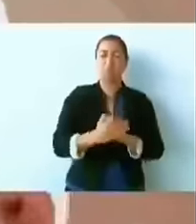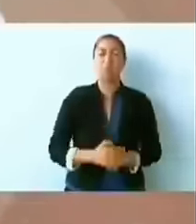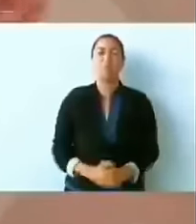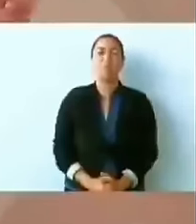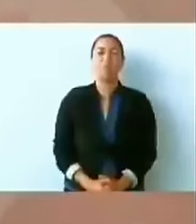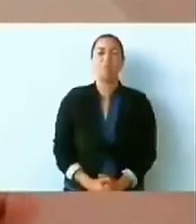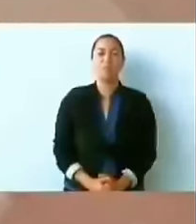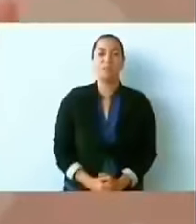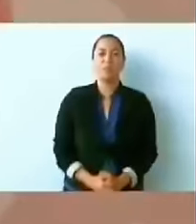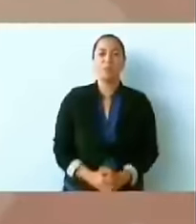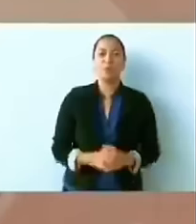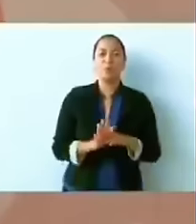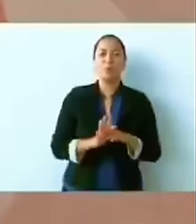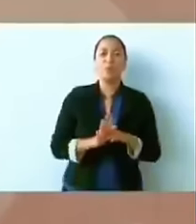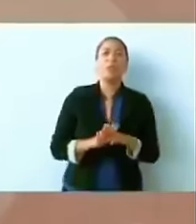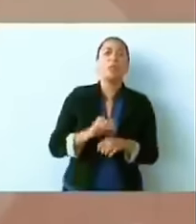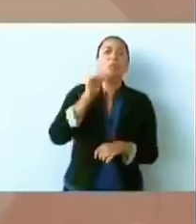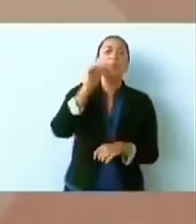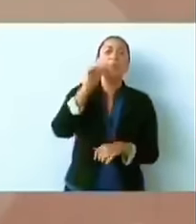ni un día,